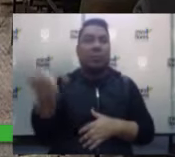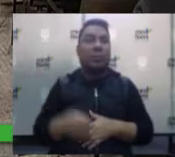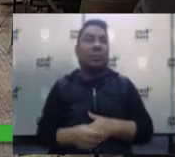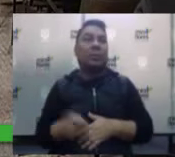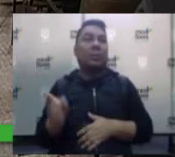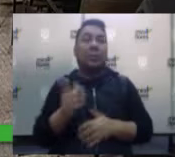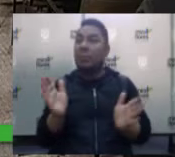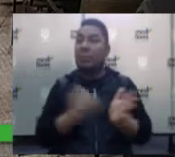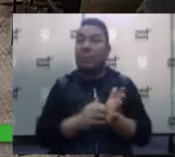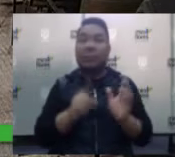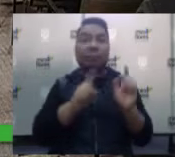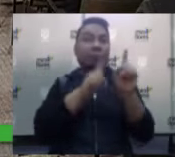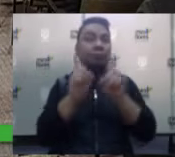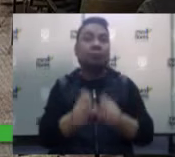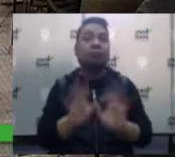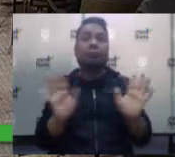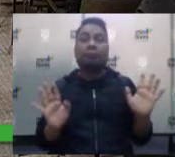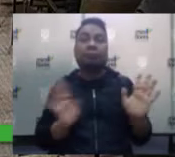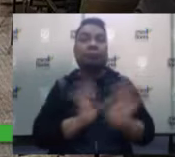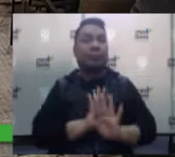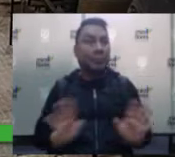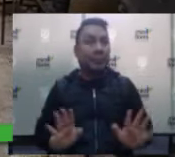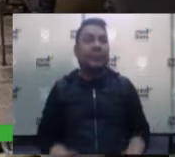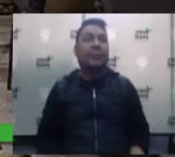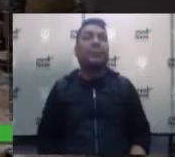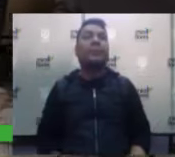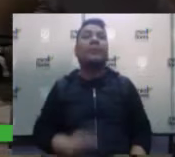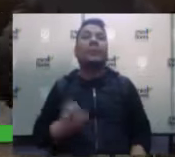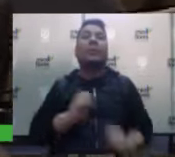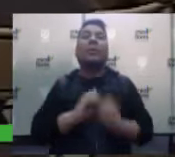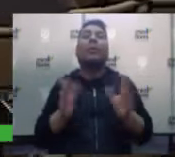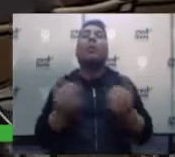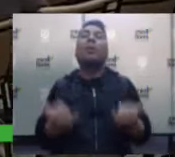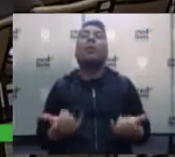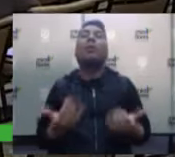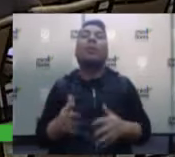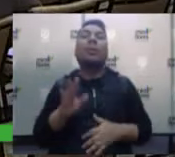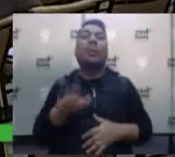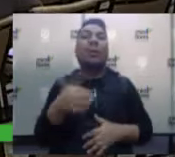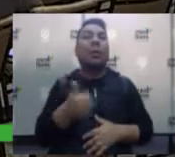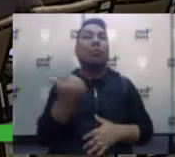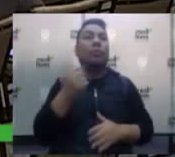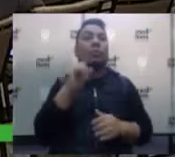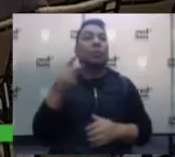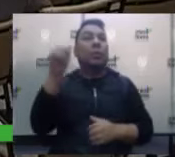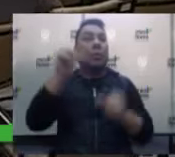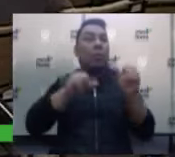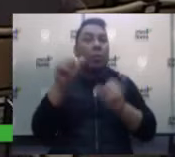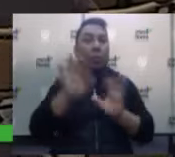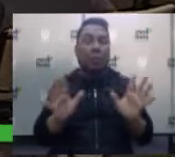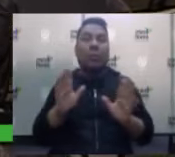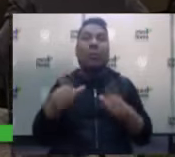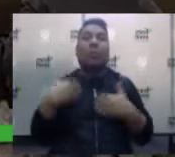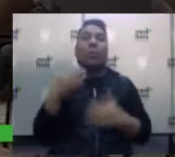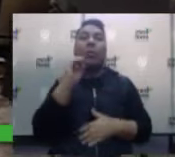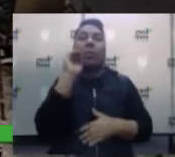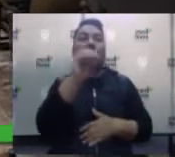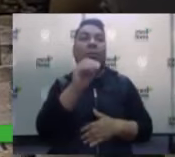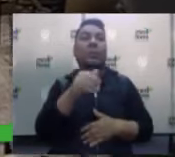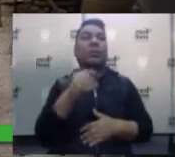existe ninguna otra consulta, creo que es un poco claro. En todo caso, de existir alguna otra duda en forma posterior, pueden comunicarse